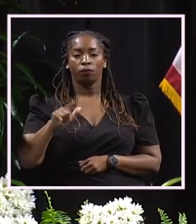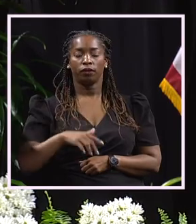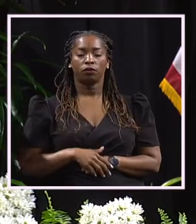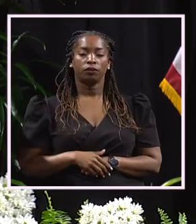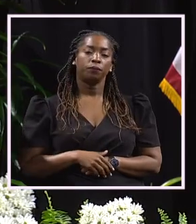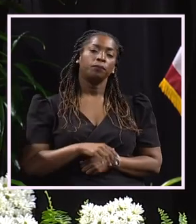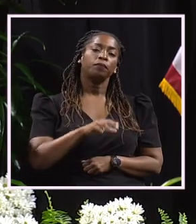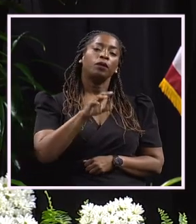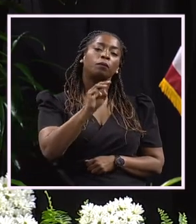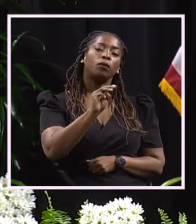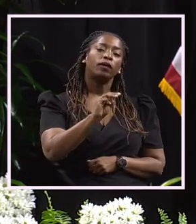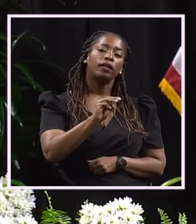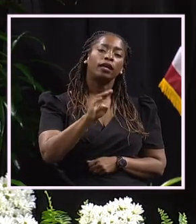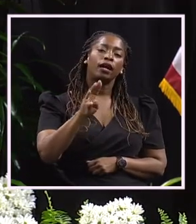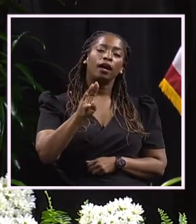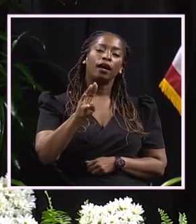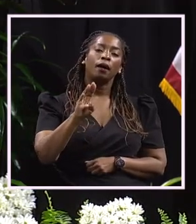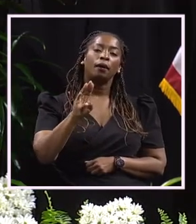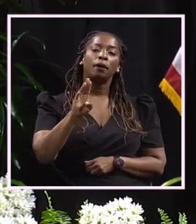Mohini Patel,